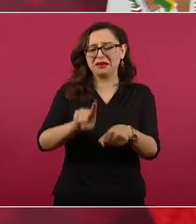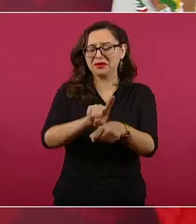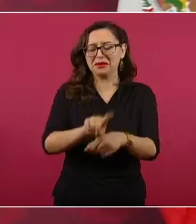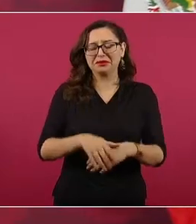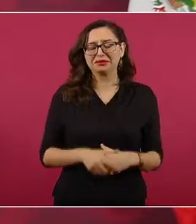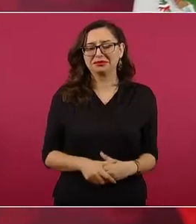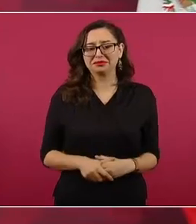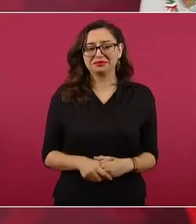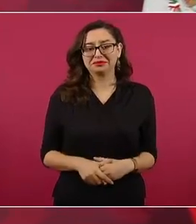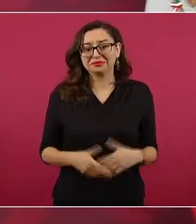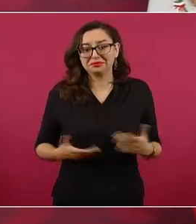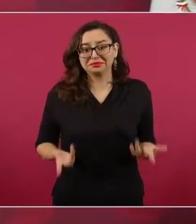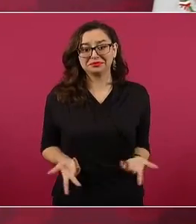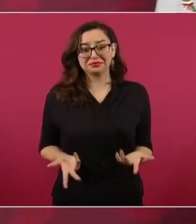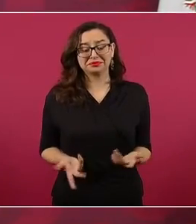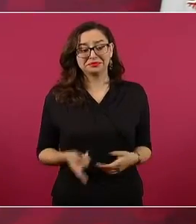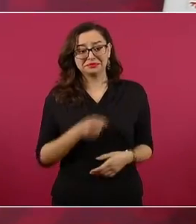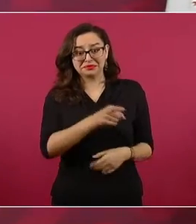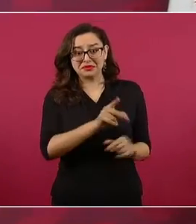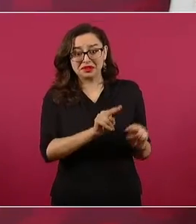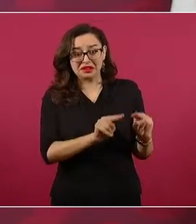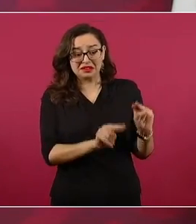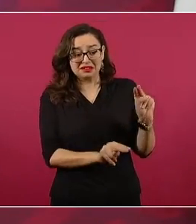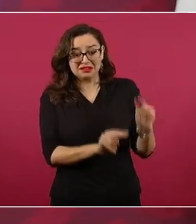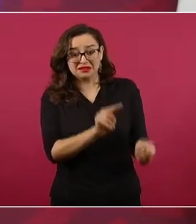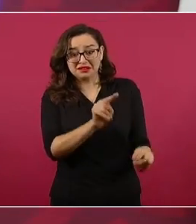con este nivel académico